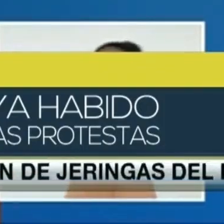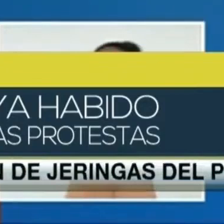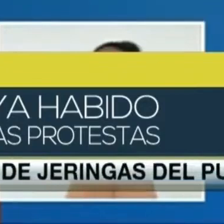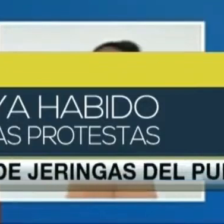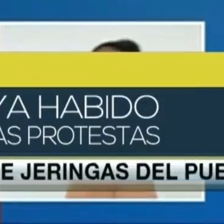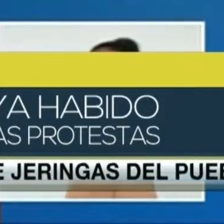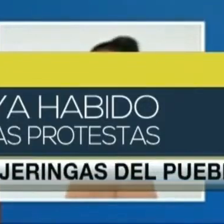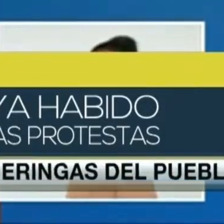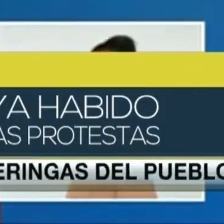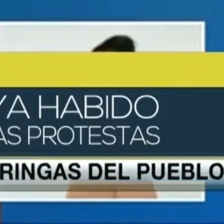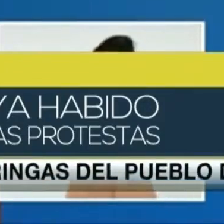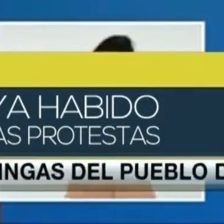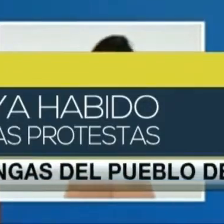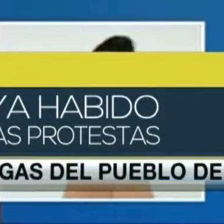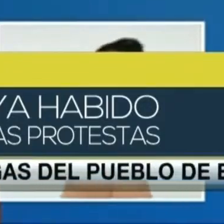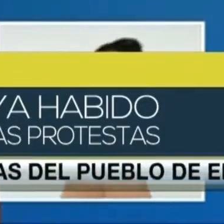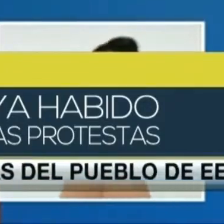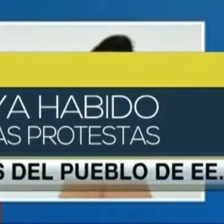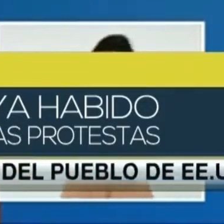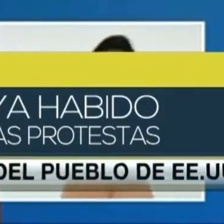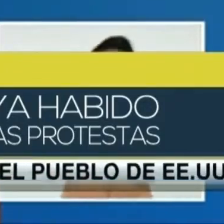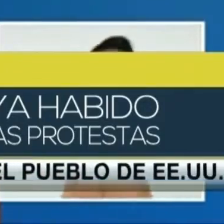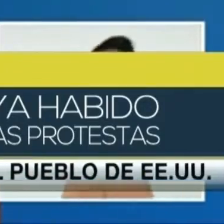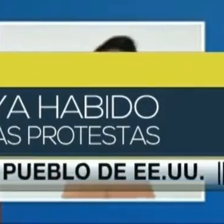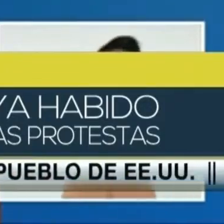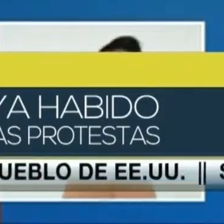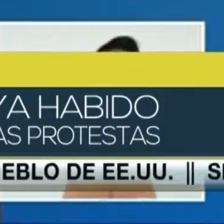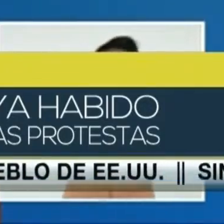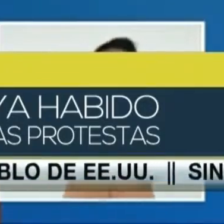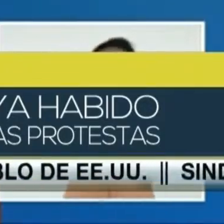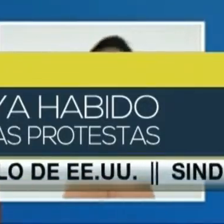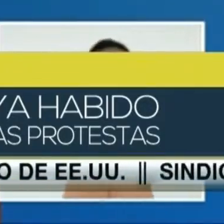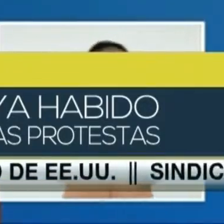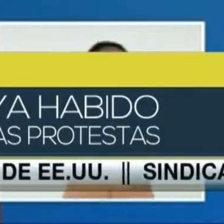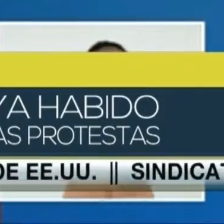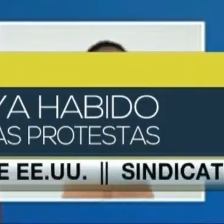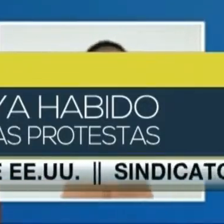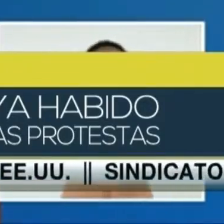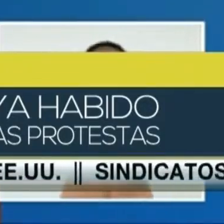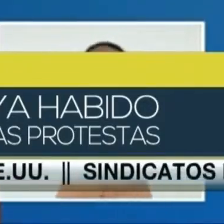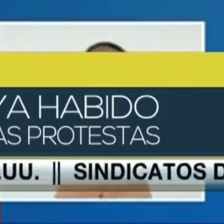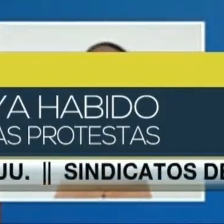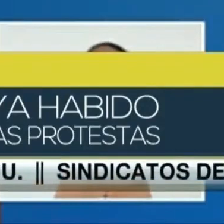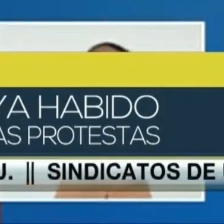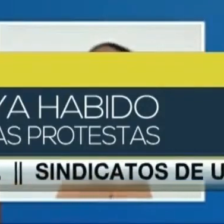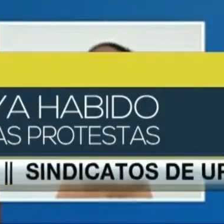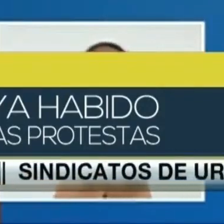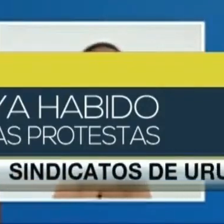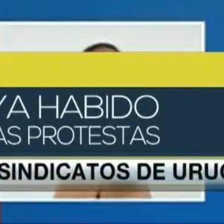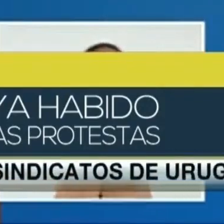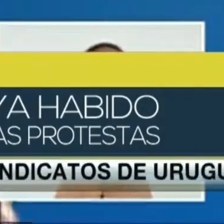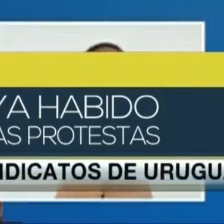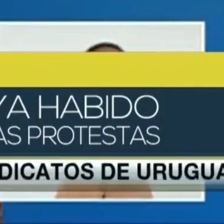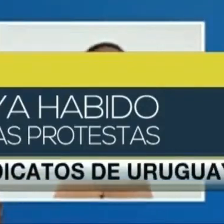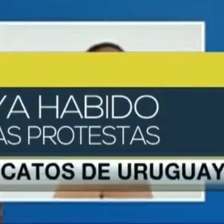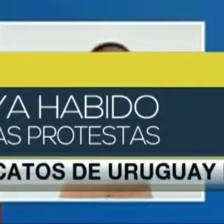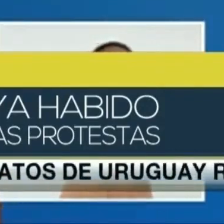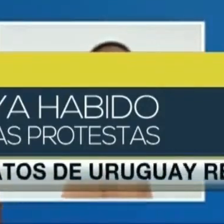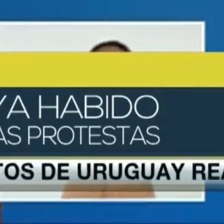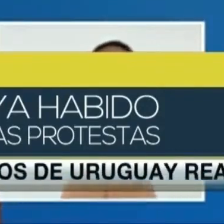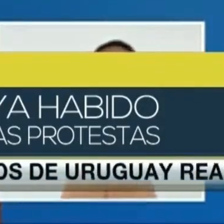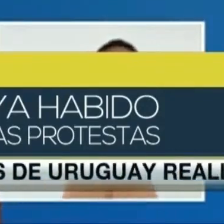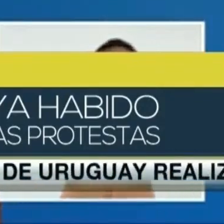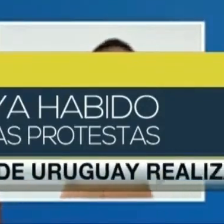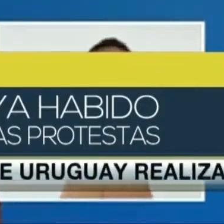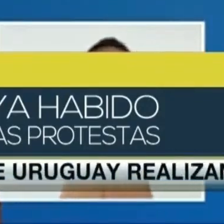Informo y denuncio y reclamo al gobierno de los Estados Unidos que actúe ante los cientos de